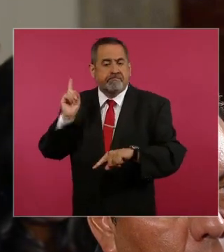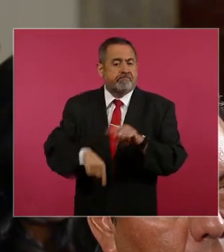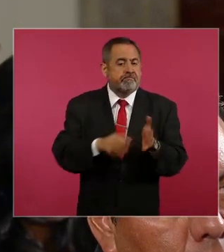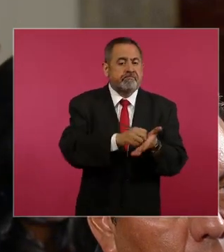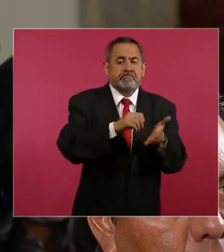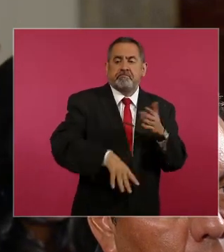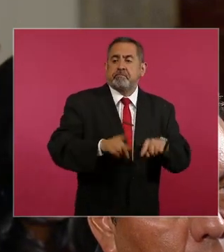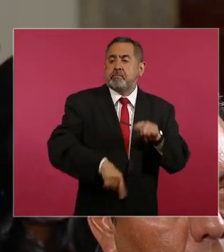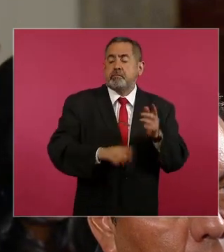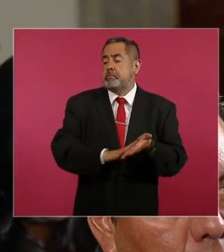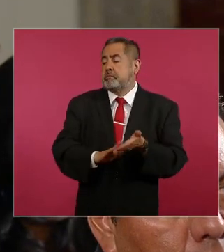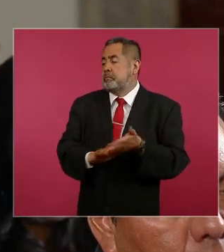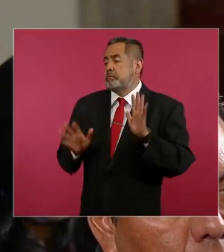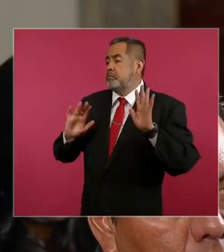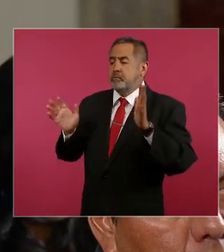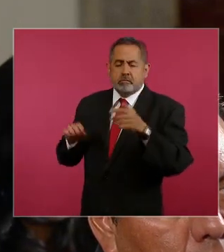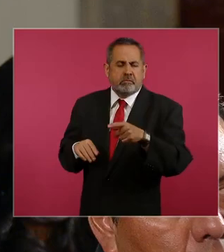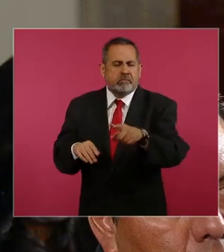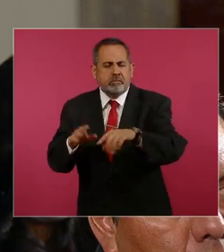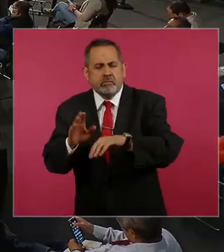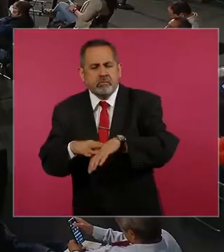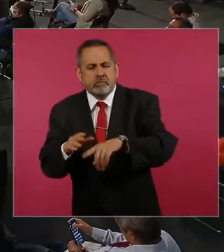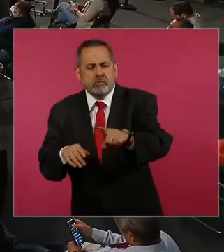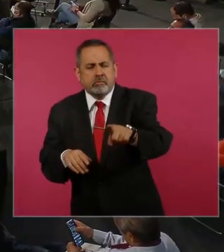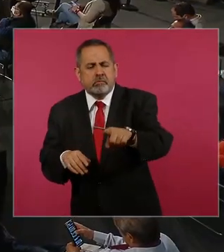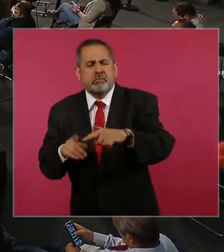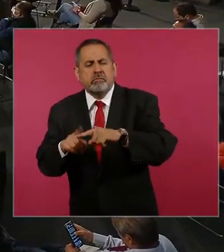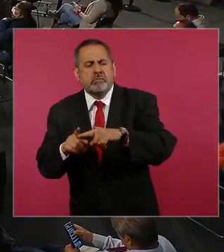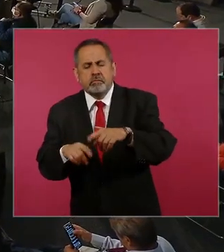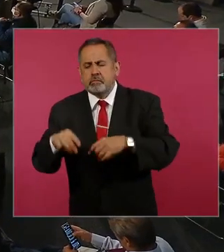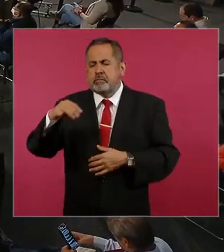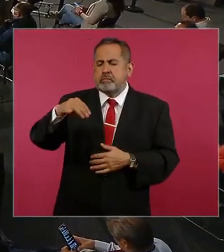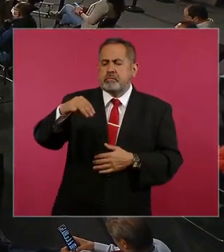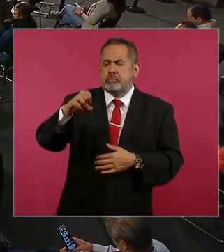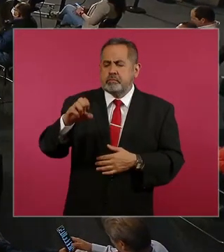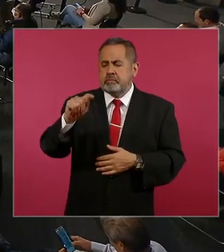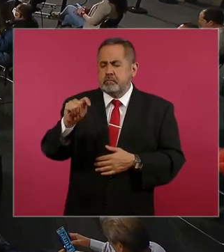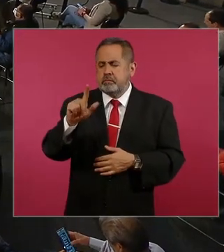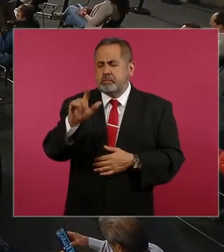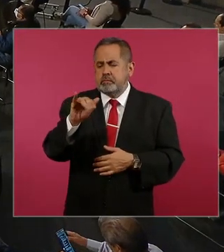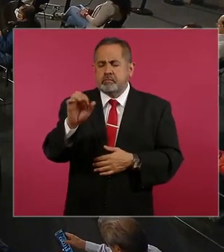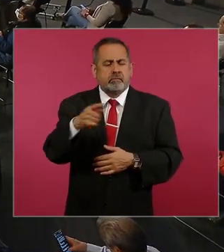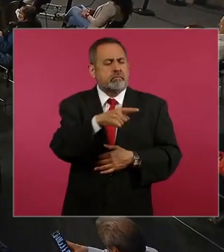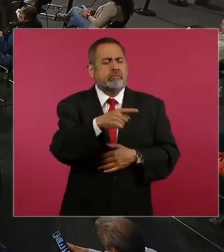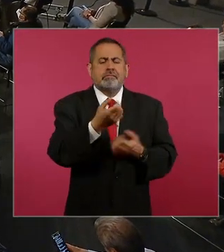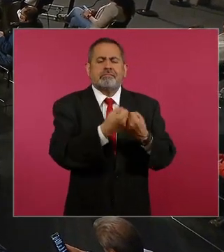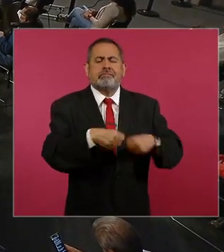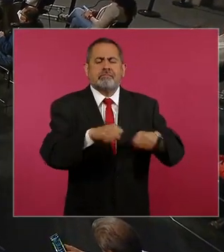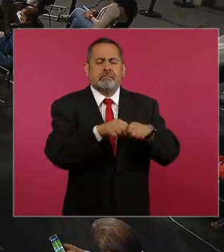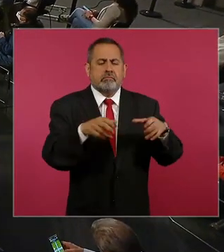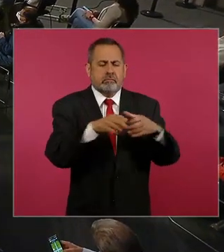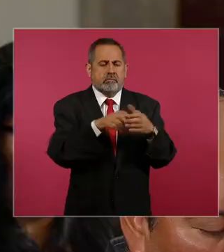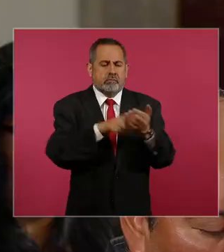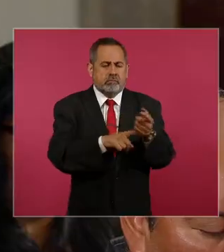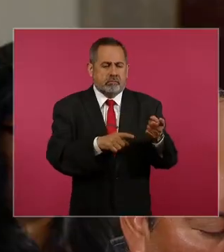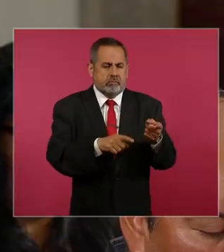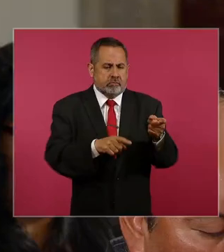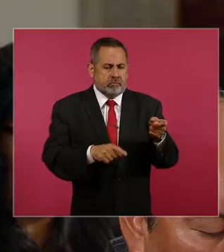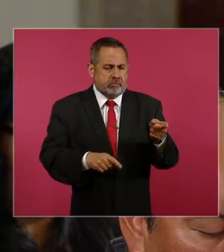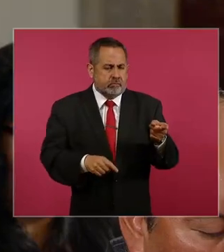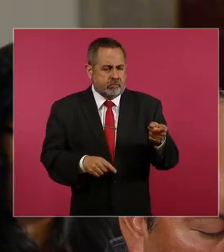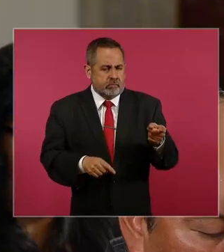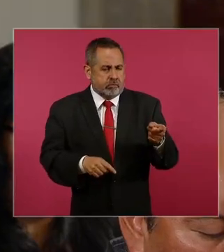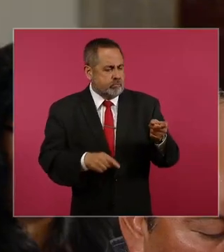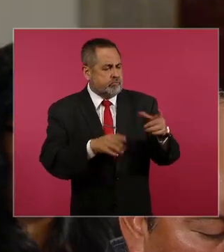argumento al padre de familia. ¿Qué policía? No, de MedLife, no, es de MedLife, una aseguradora,